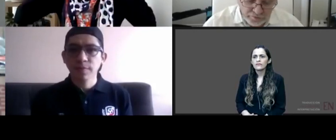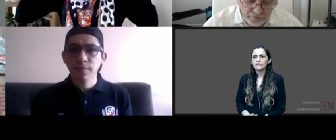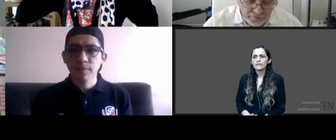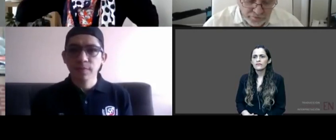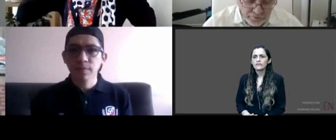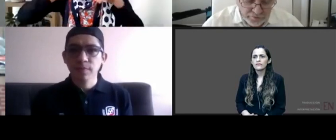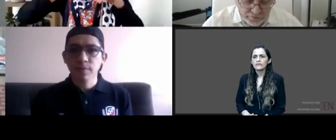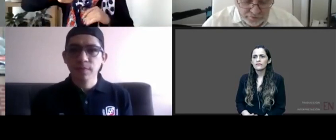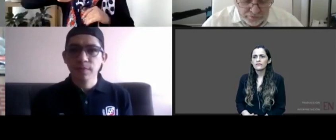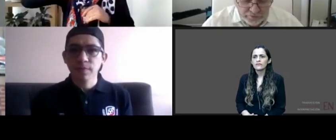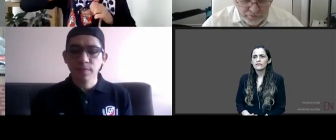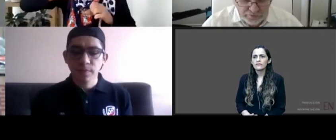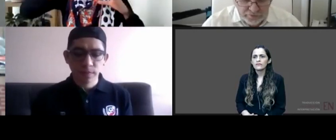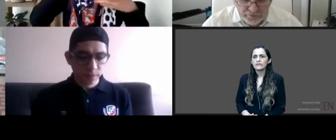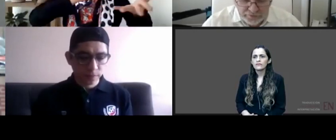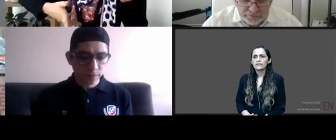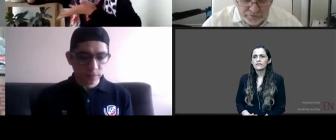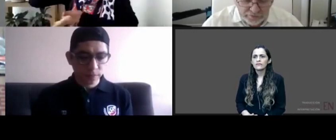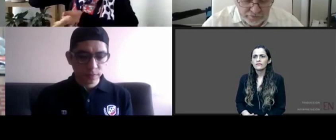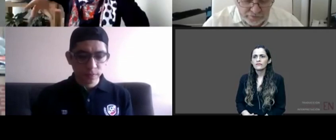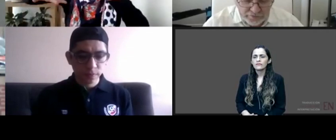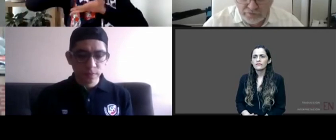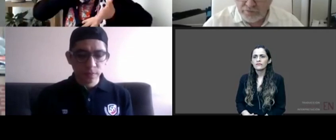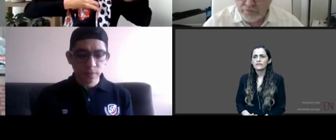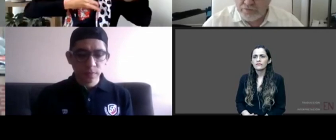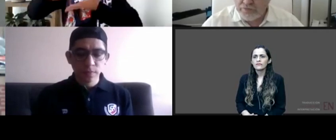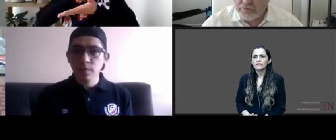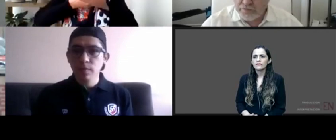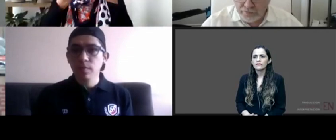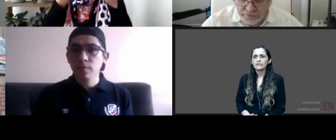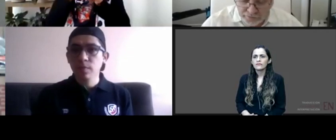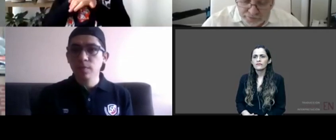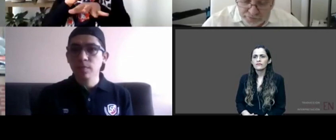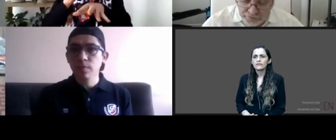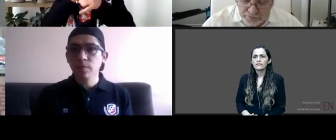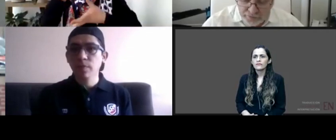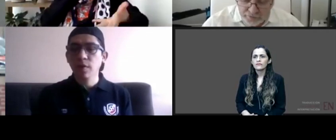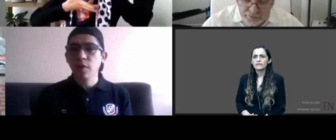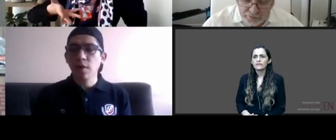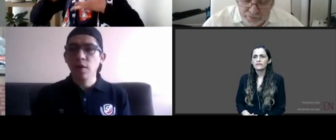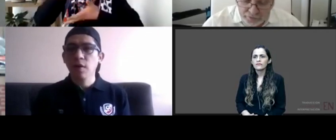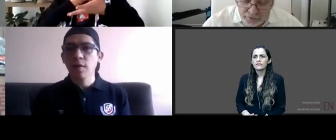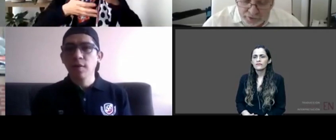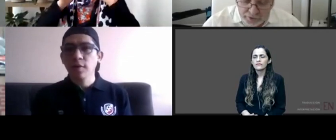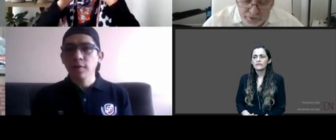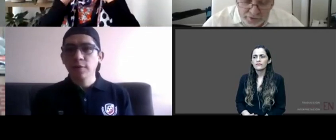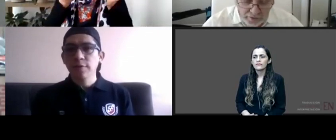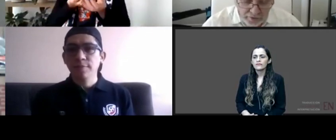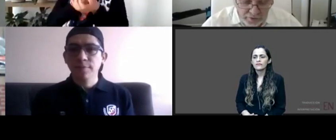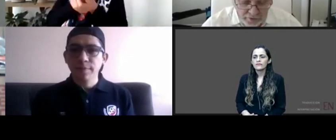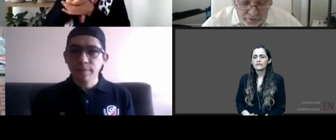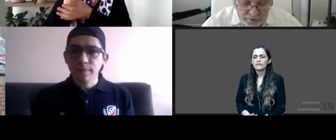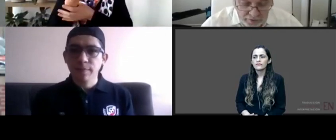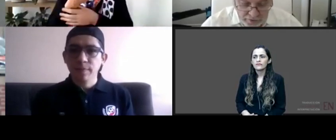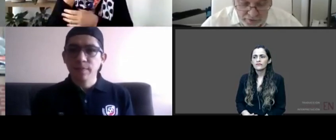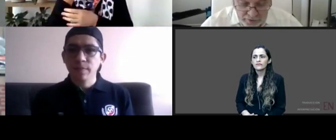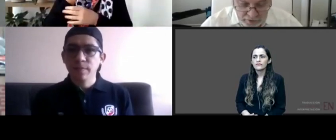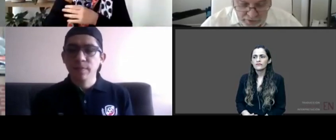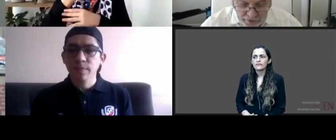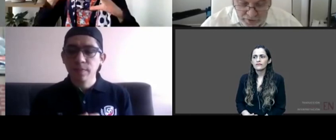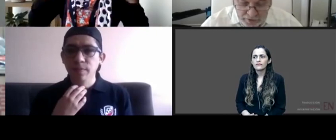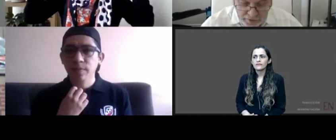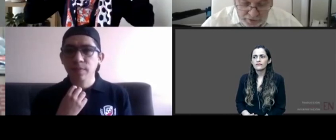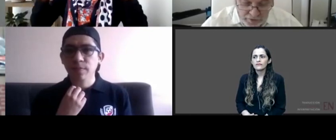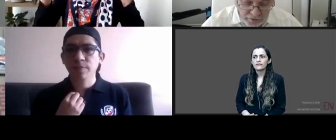a las personas oyentes, ¿no? Les apagaran los oídos y luego entre oyentes otra vez, ¿no? Les abren los oídos y